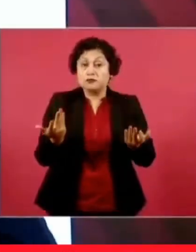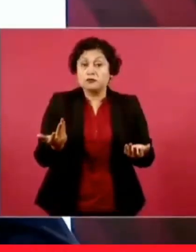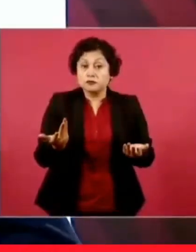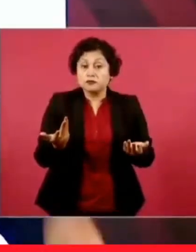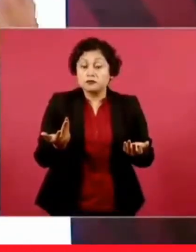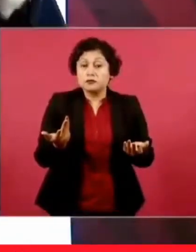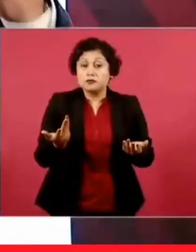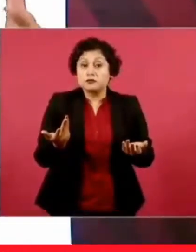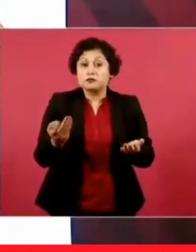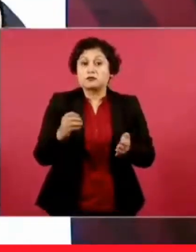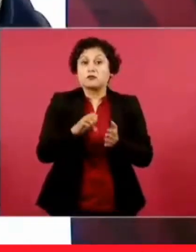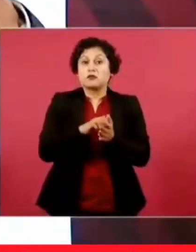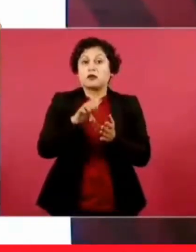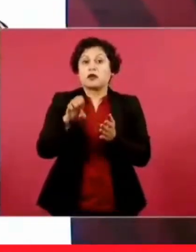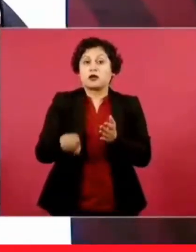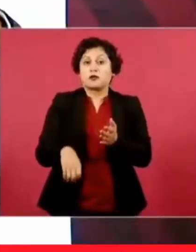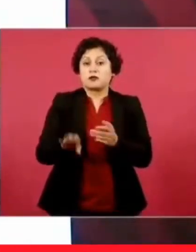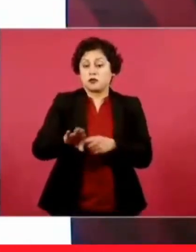con mudanzas